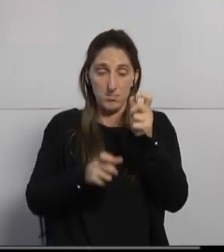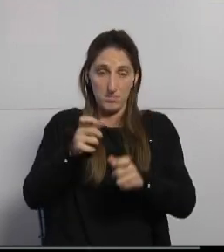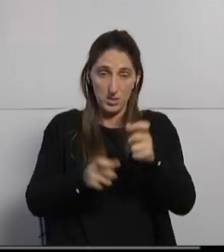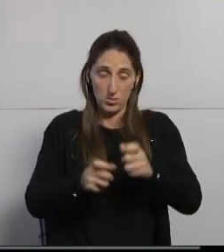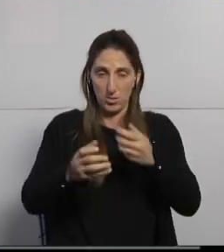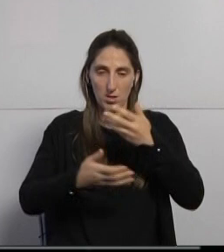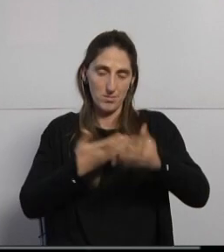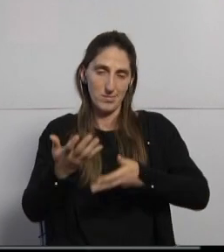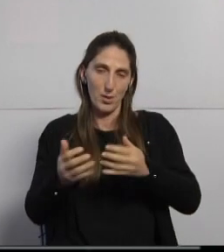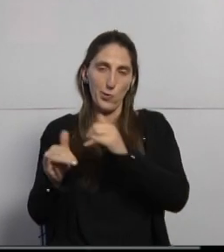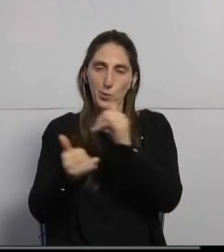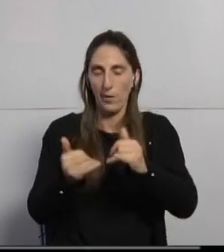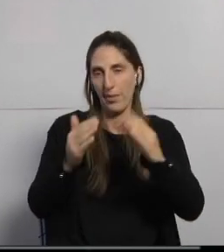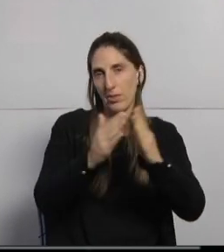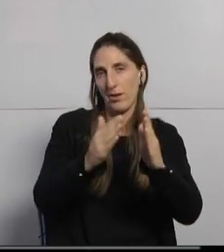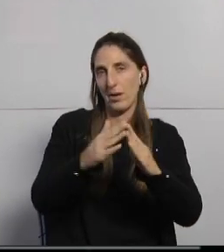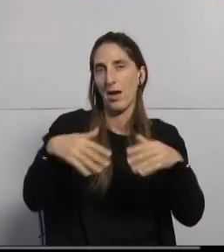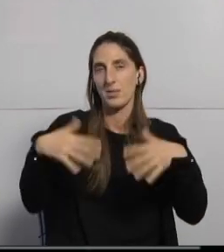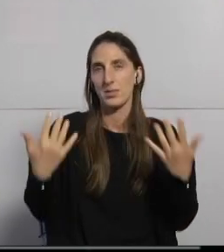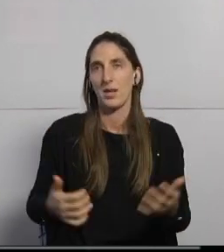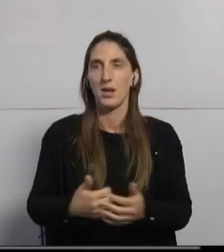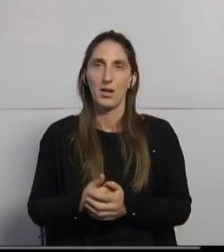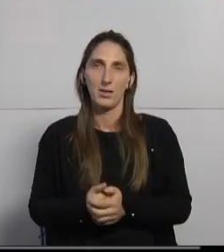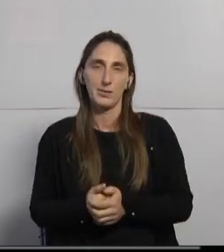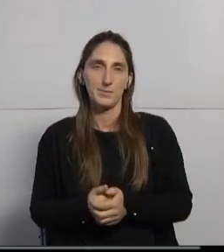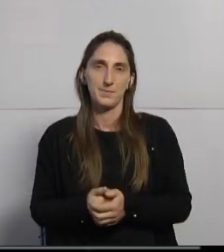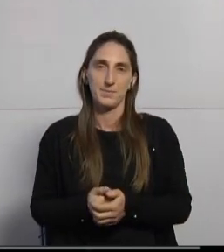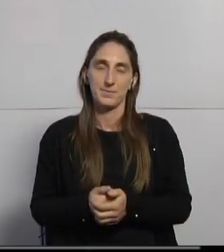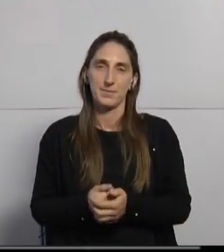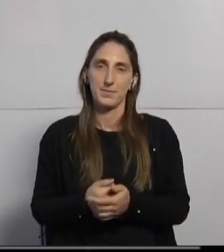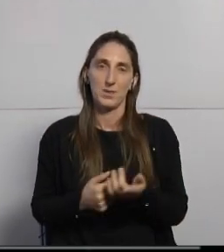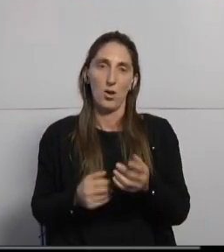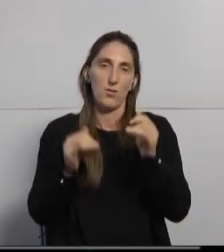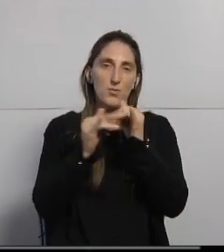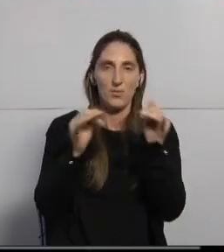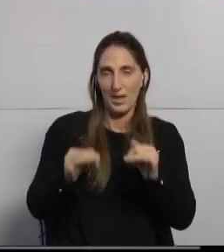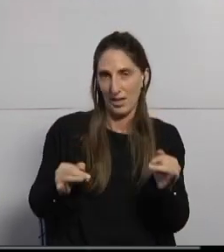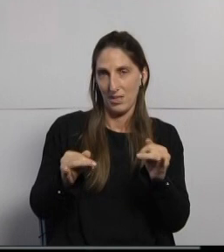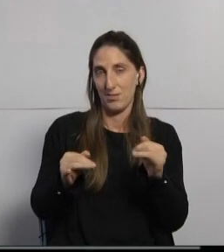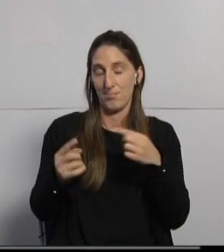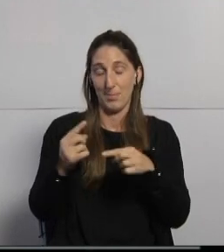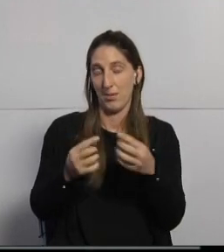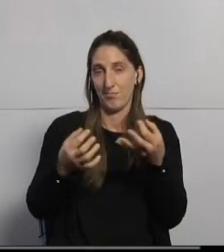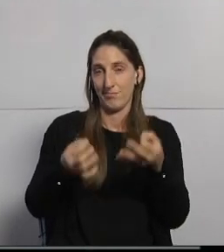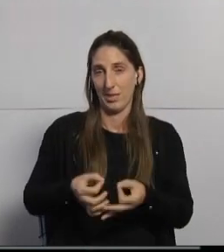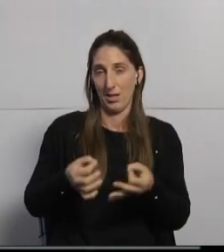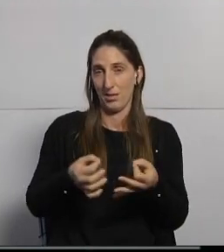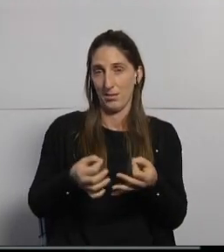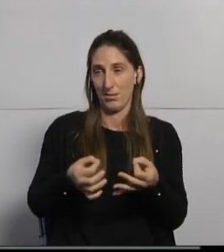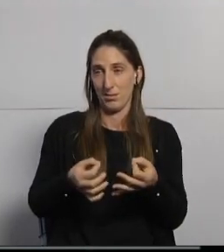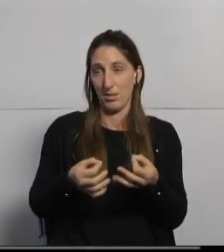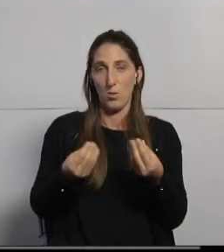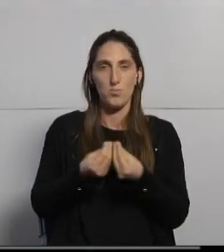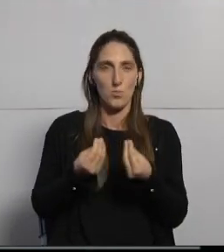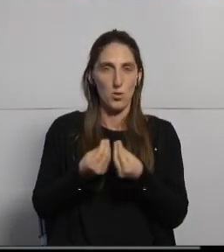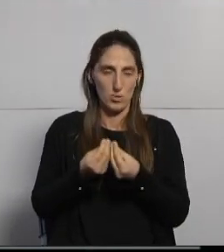los niños jugando en casa, cosas como relativamente felices o amenas. Y lo cierto fue que mucha